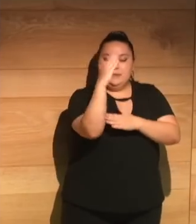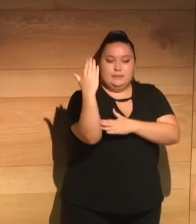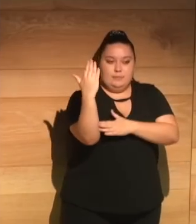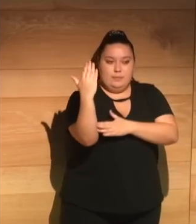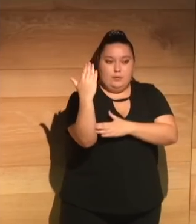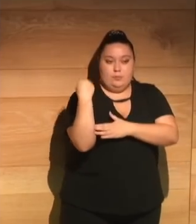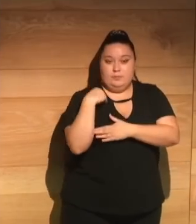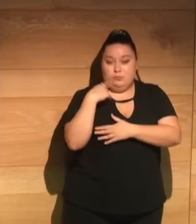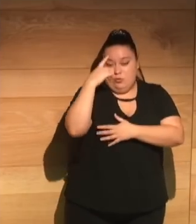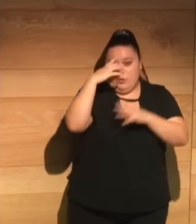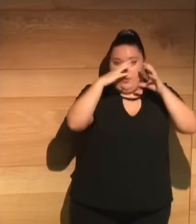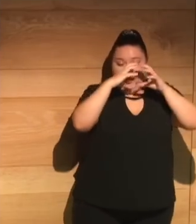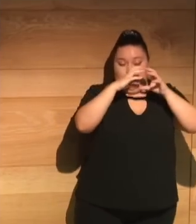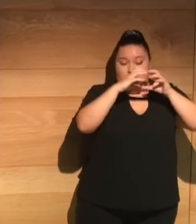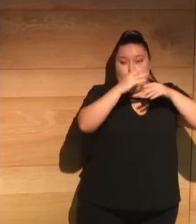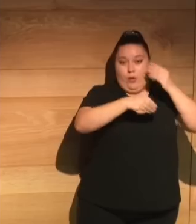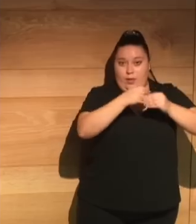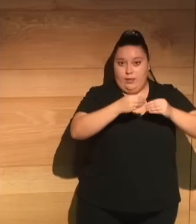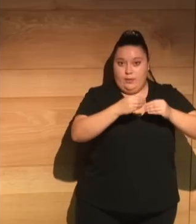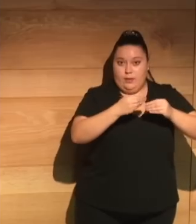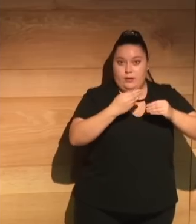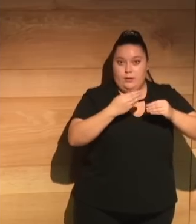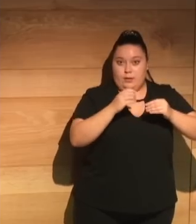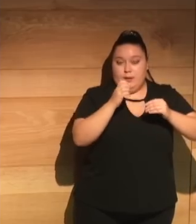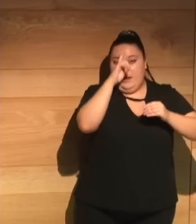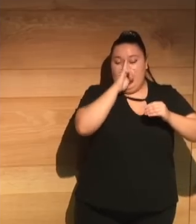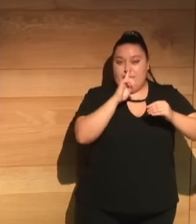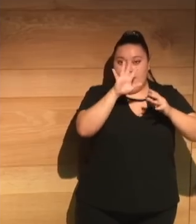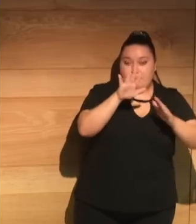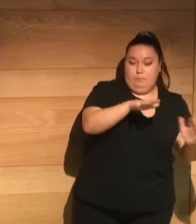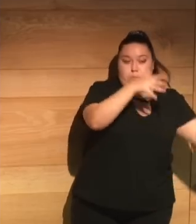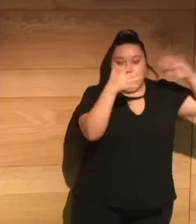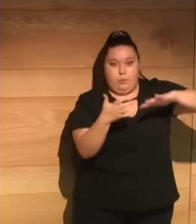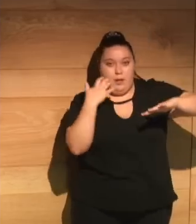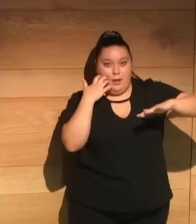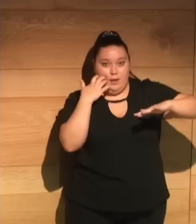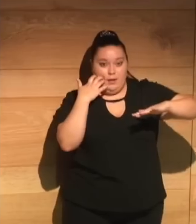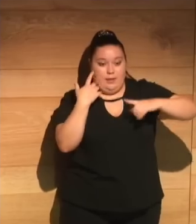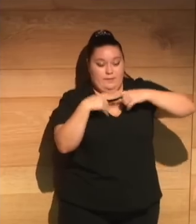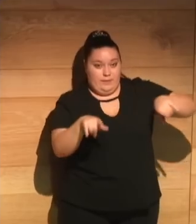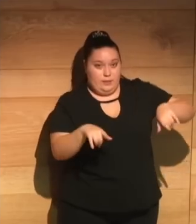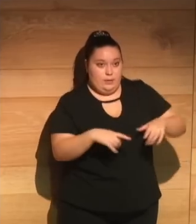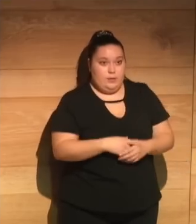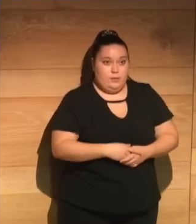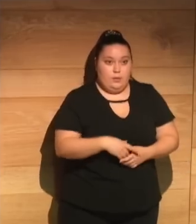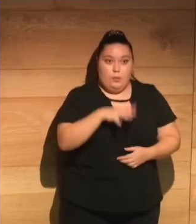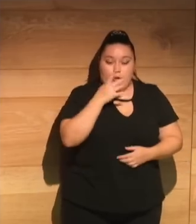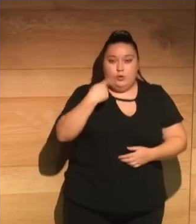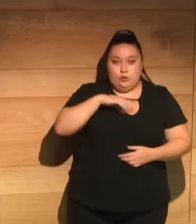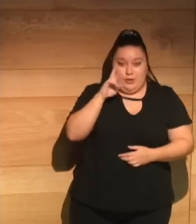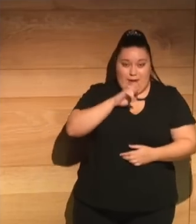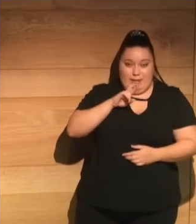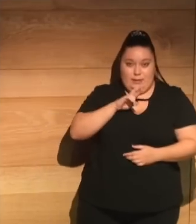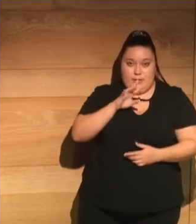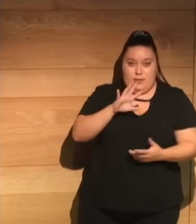que es lo que hace nuestro cerebro, por otro lado, nos devuelve la imagen a su posición. Claro, porque nosotros la vemos porque al nosotros, revés. Porque nuestra retina también la estamos viendo